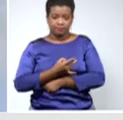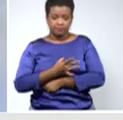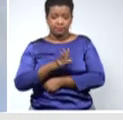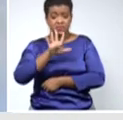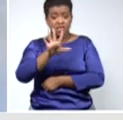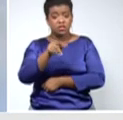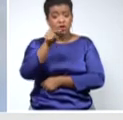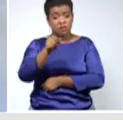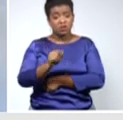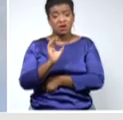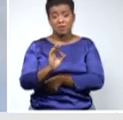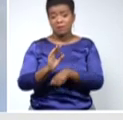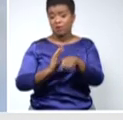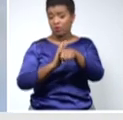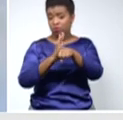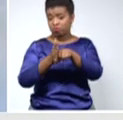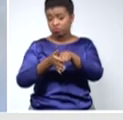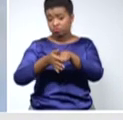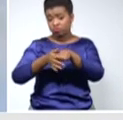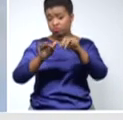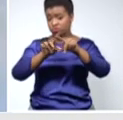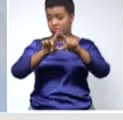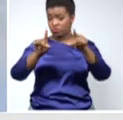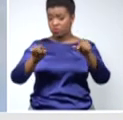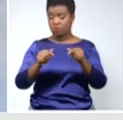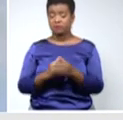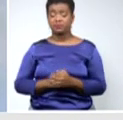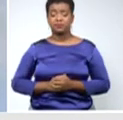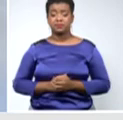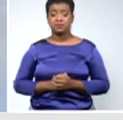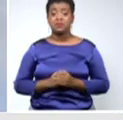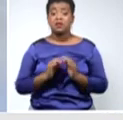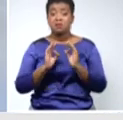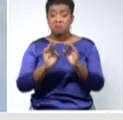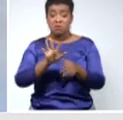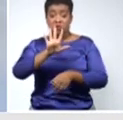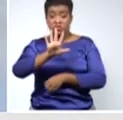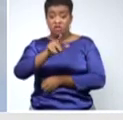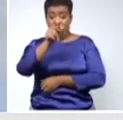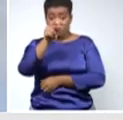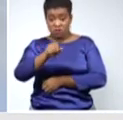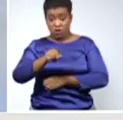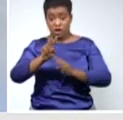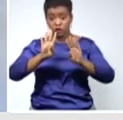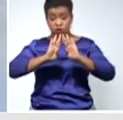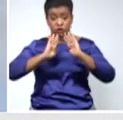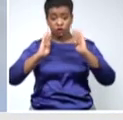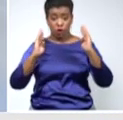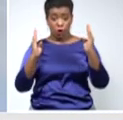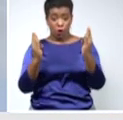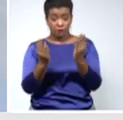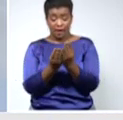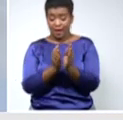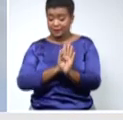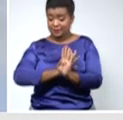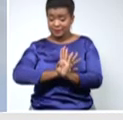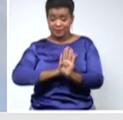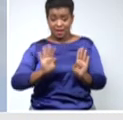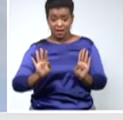nuestro país, y con estas 5 personas que fallecieron, pues ya el acumulado